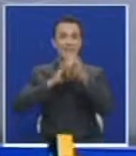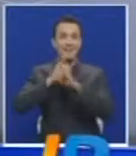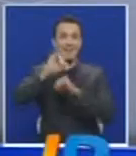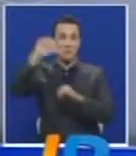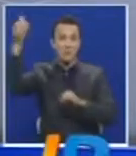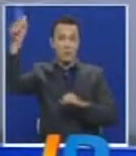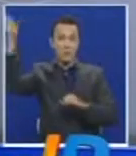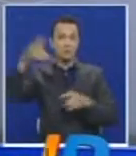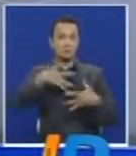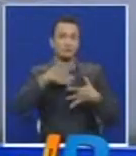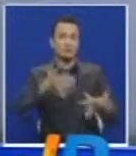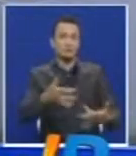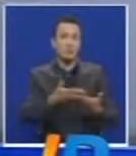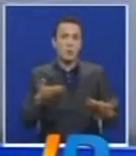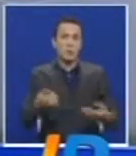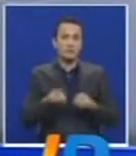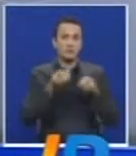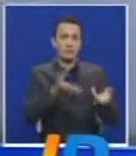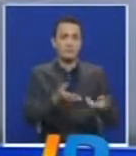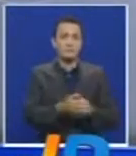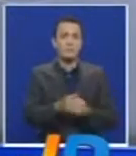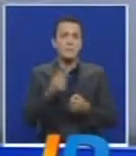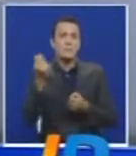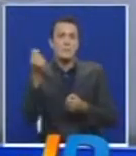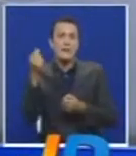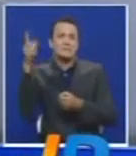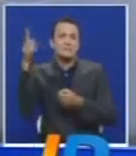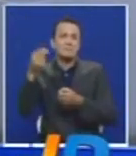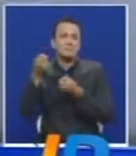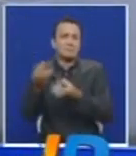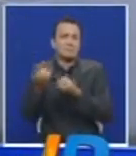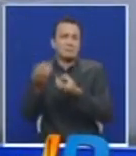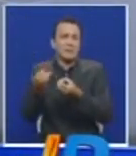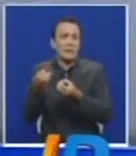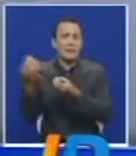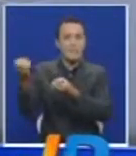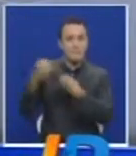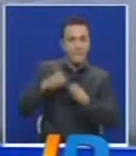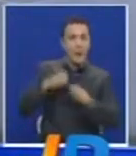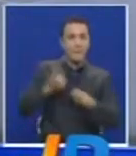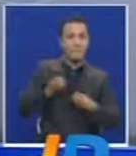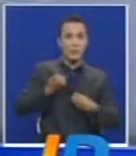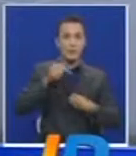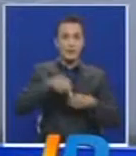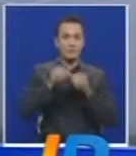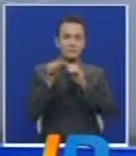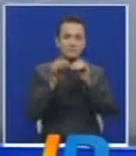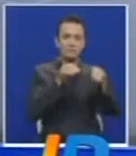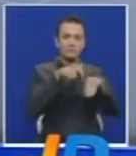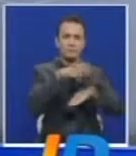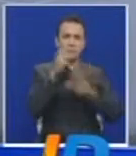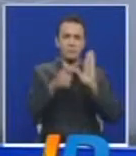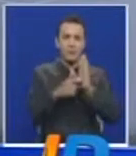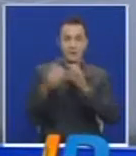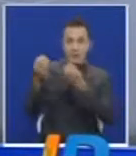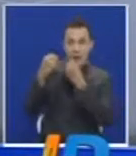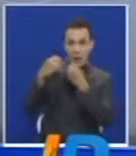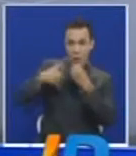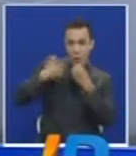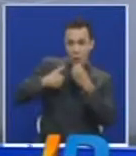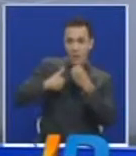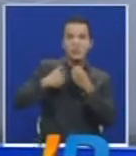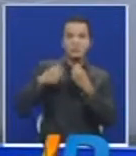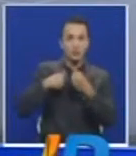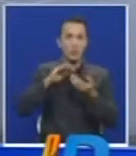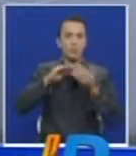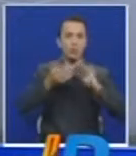por la Fundación Plan. Gracias a estos recursos reciben capacitación en distintas áreas que luego replican en sus comunidades. Gustavo Andrés